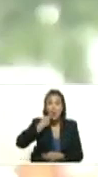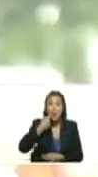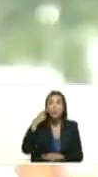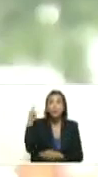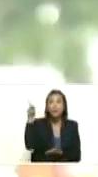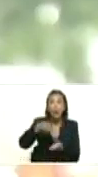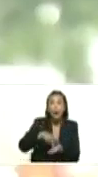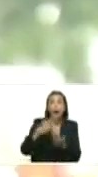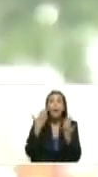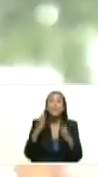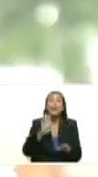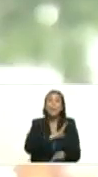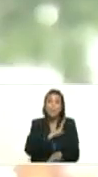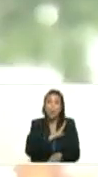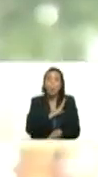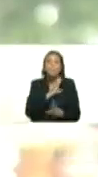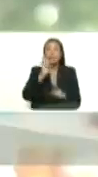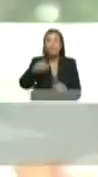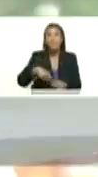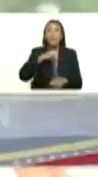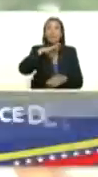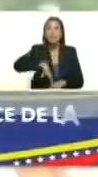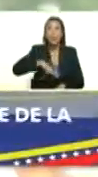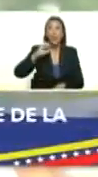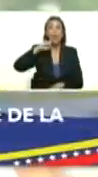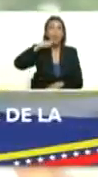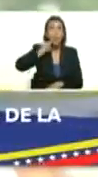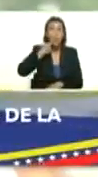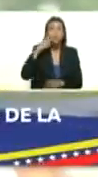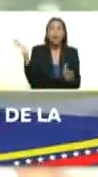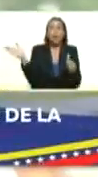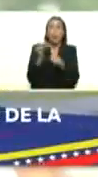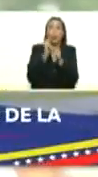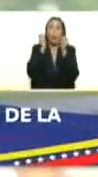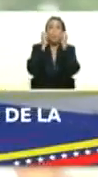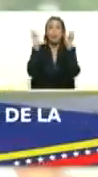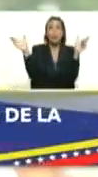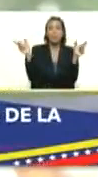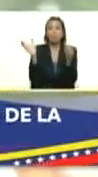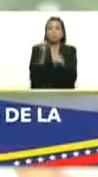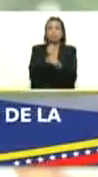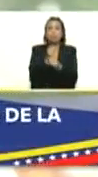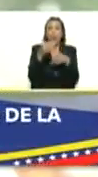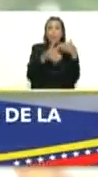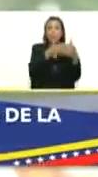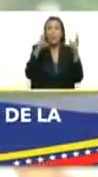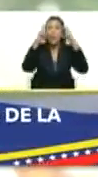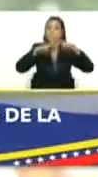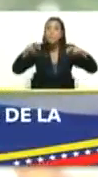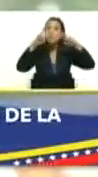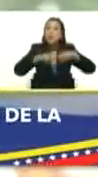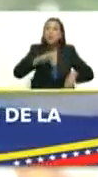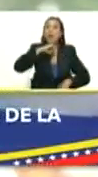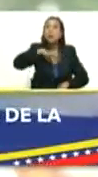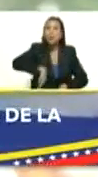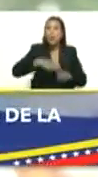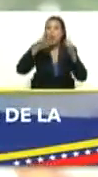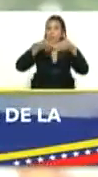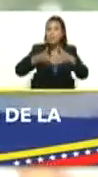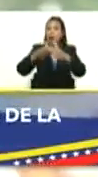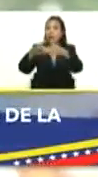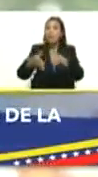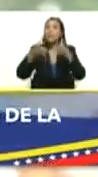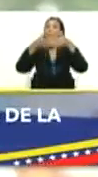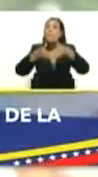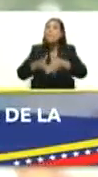también parte de la historia de Rusia y es algo que descubrimos en los procesos de investigación. Este es un